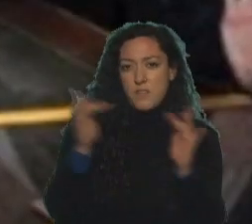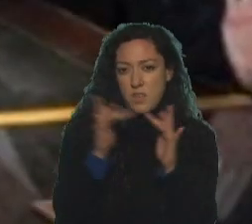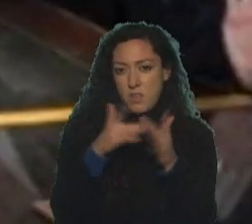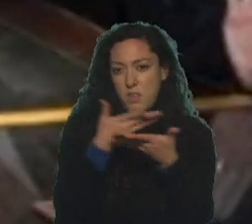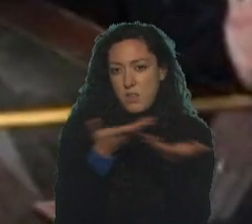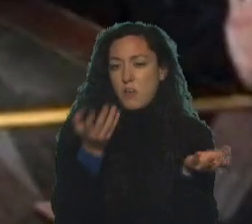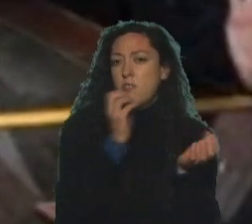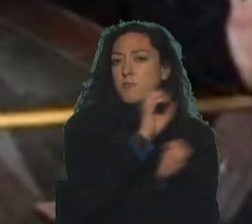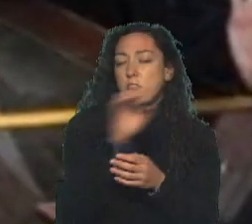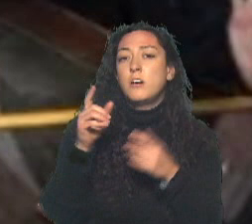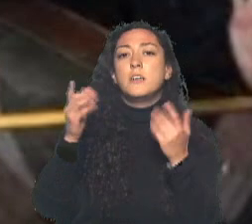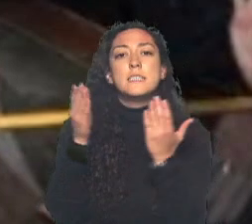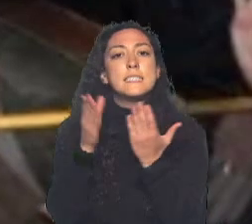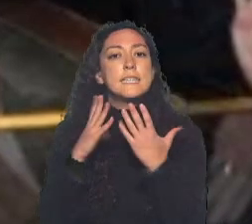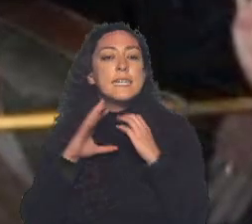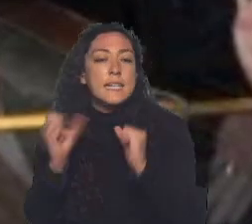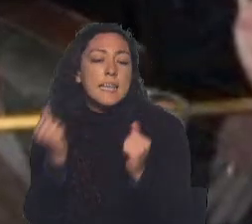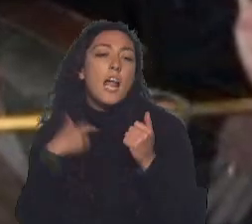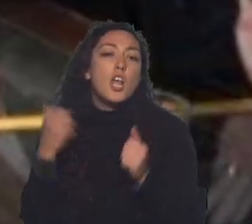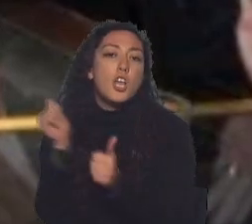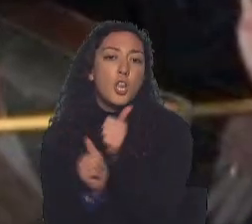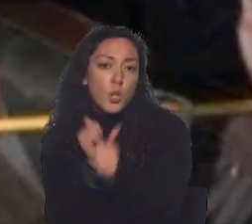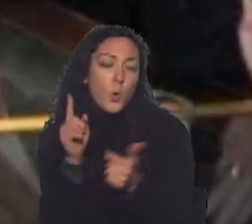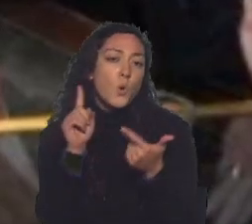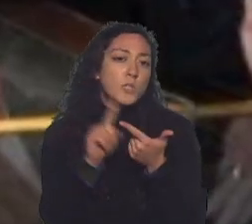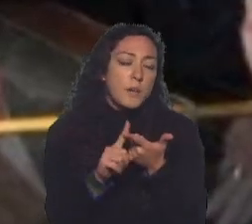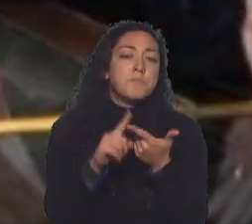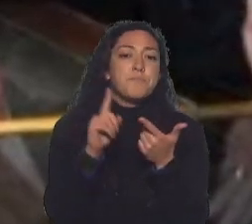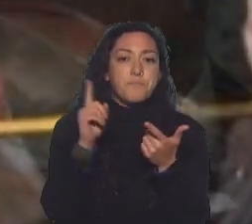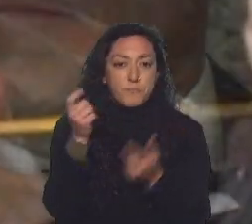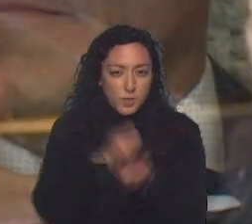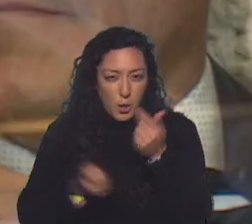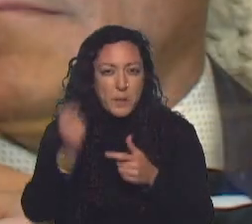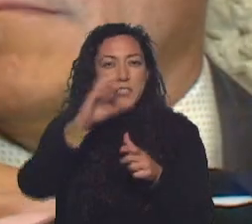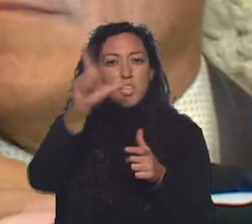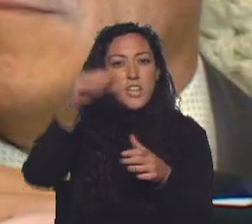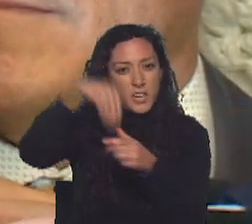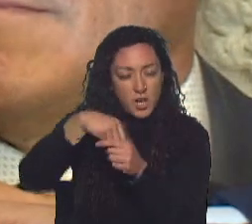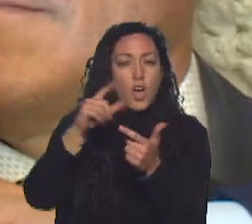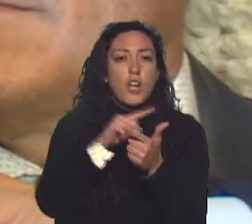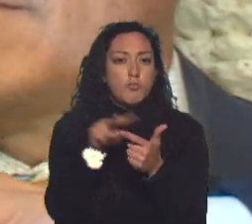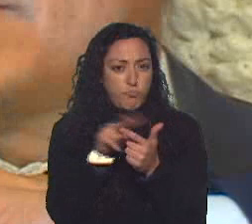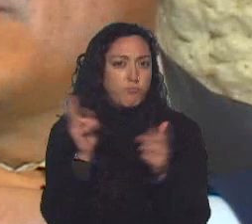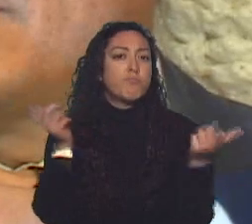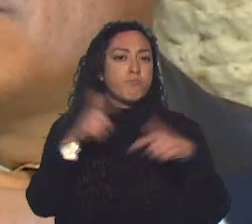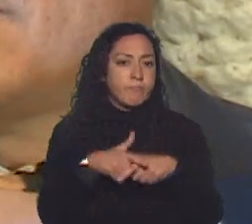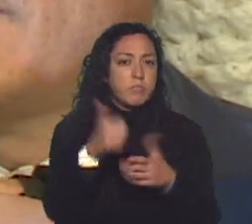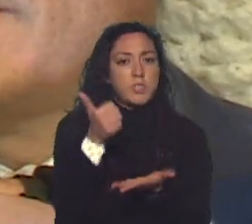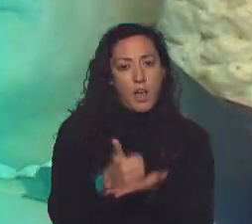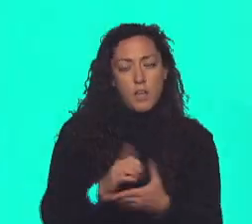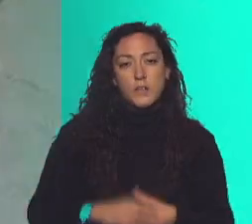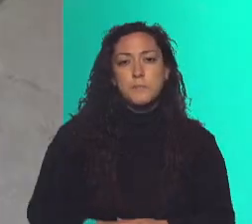la participación del secretario de Industria, Ariel Scheil, y el secretario de Comercio Interior, Martín Pollera.